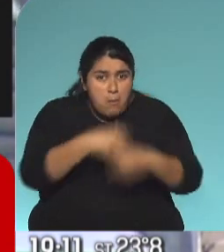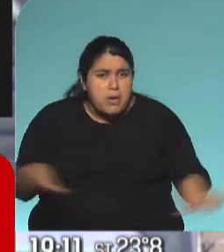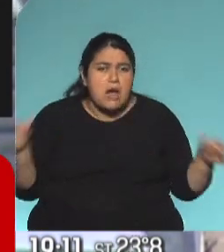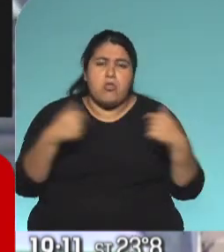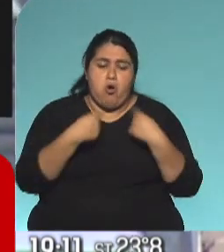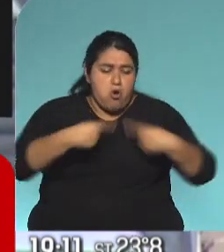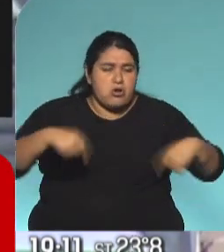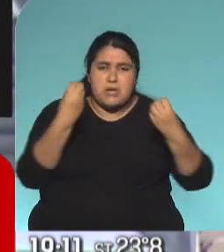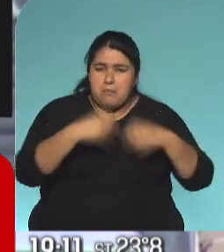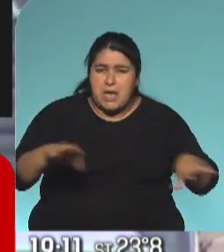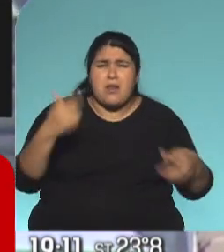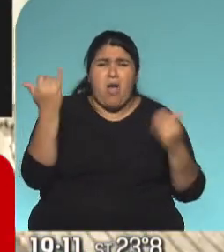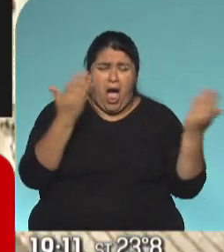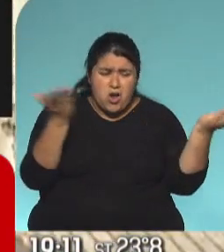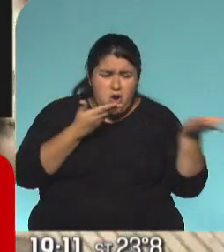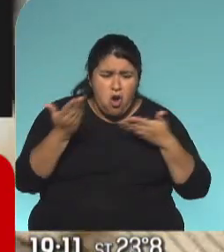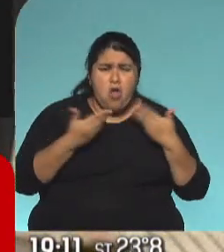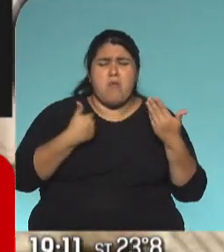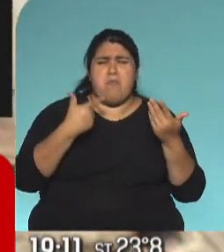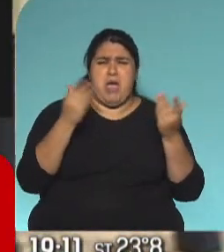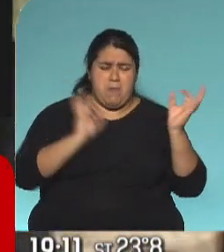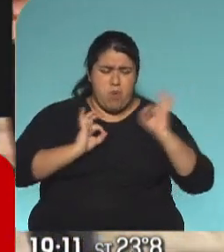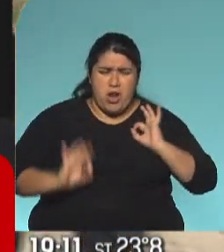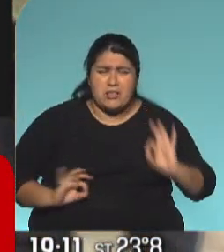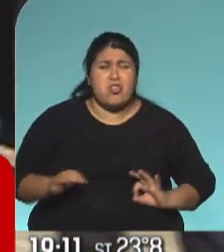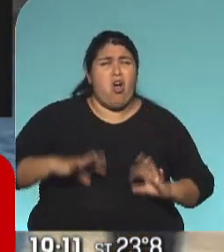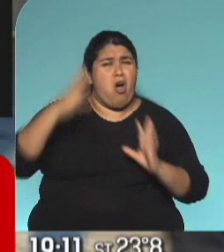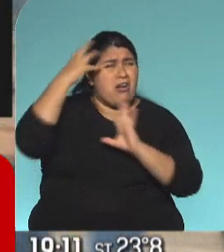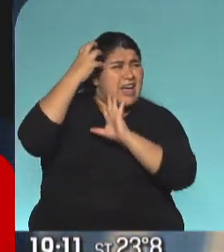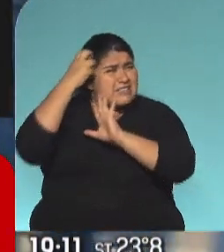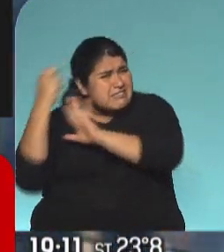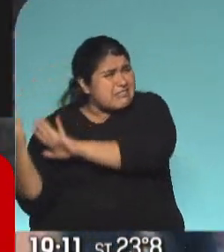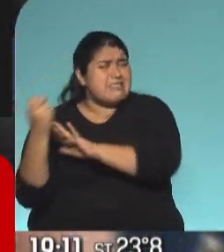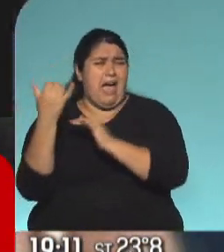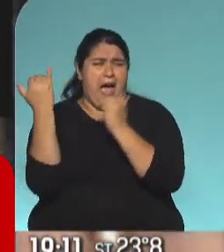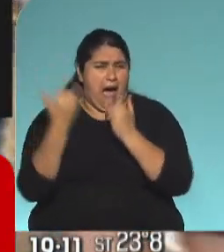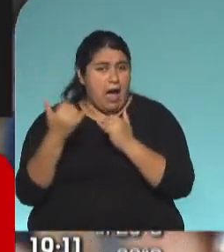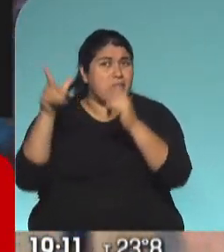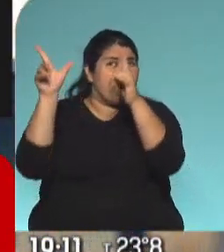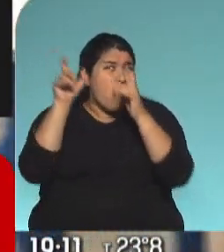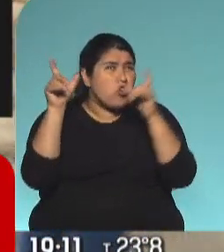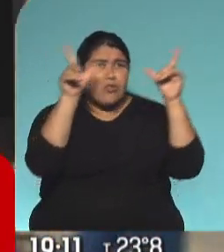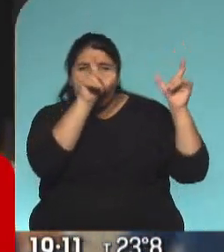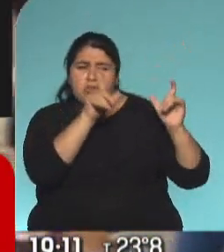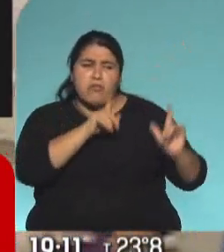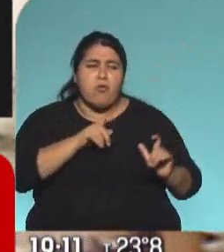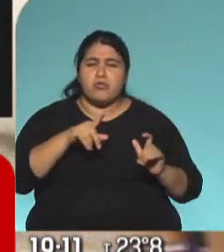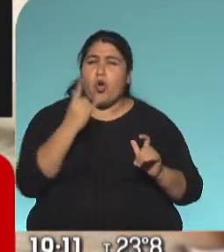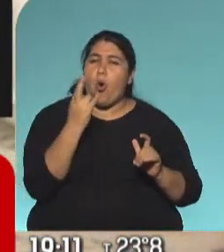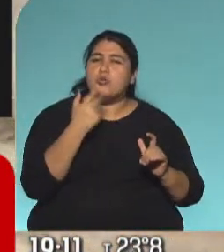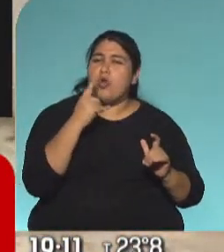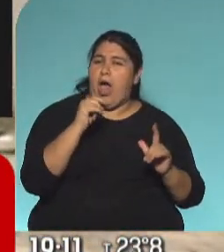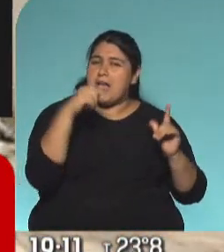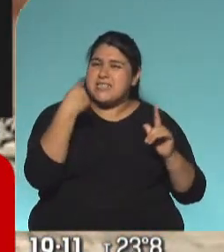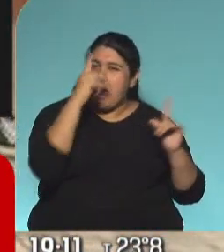todo, me decía. Tenía los golpes, los moretones, los pelos que él le arrancaba. Ella sacaba fotos de los pelos que él le arrancaba. Cuando él le